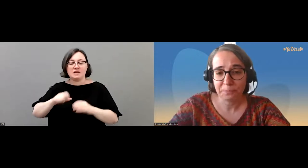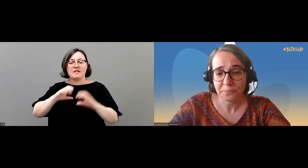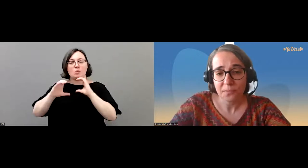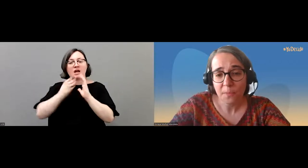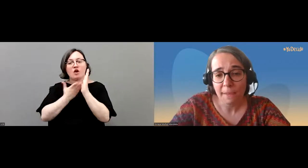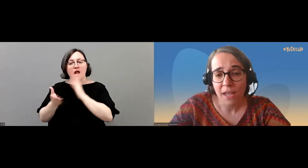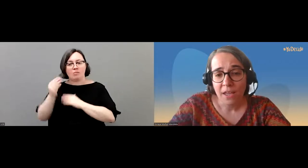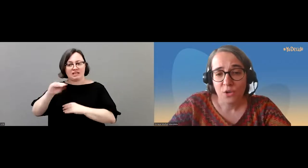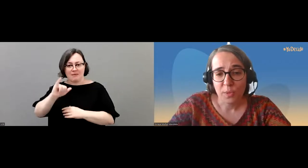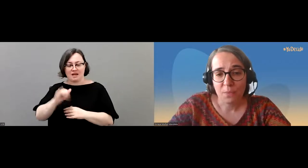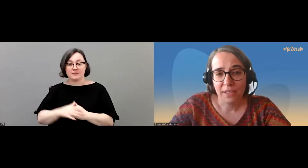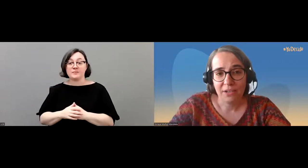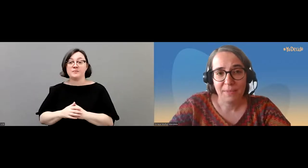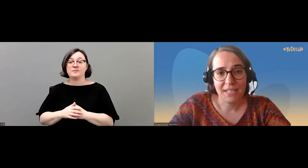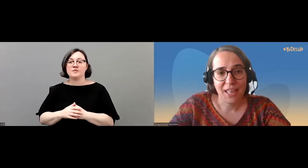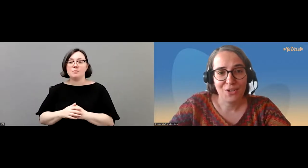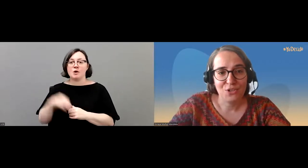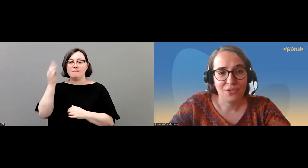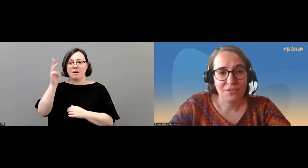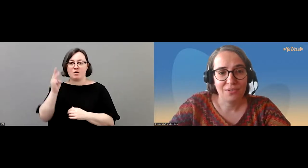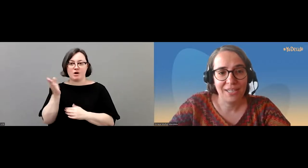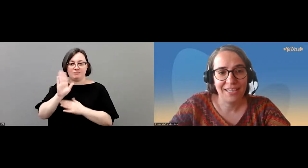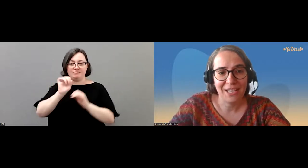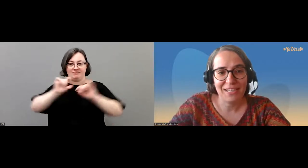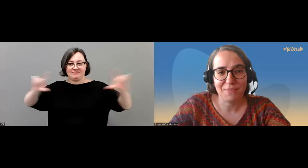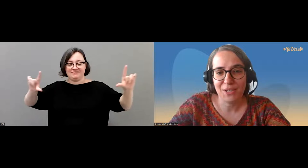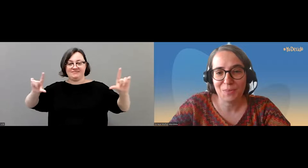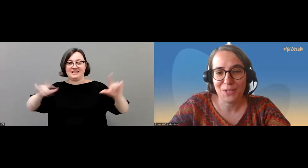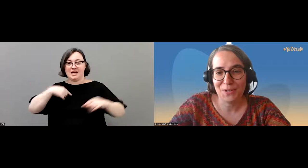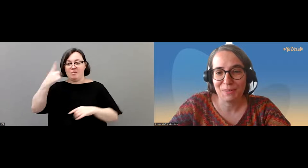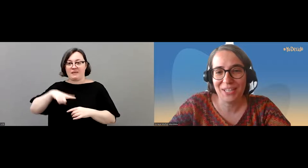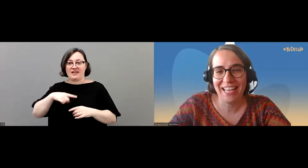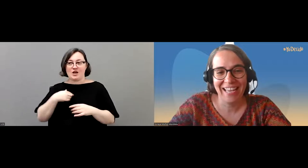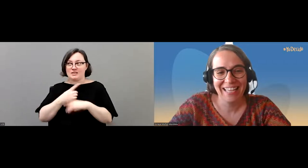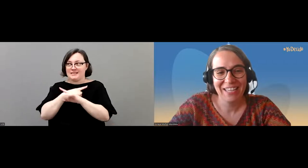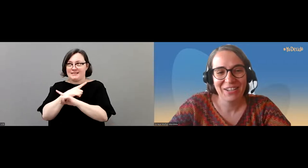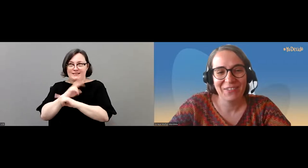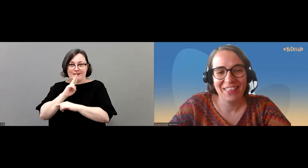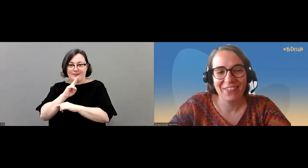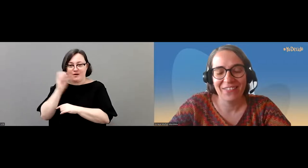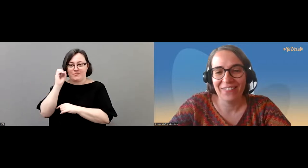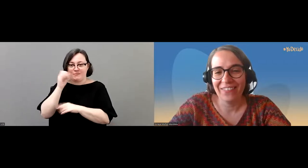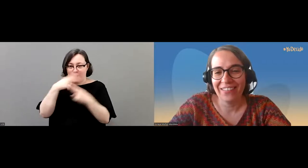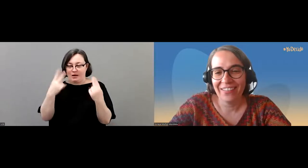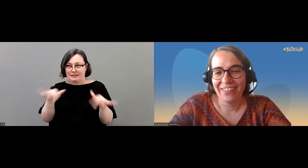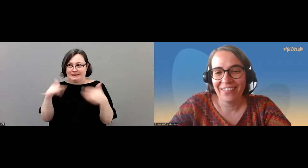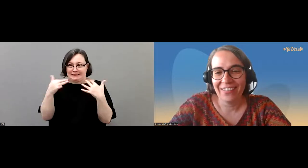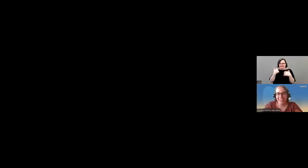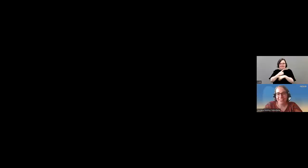aumentativa. Voy a compartir una presentación. Yo sabéis que me sigo poniendo nerviosa